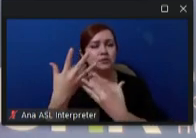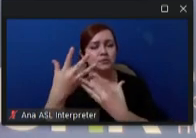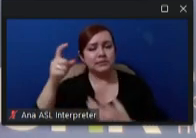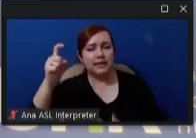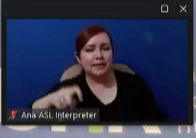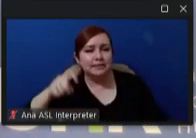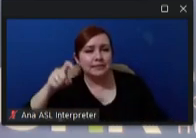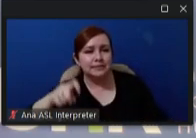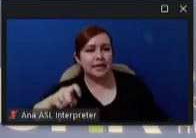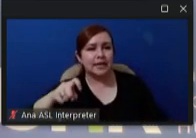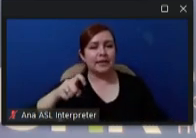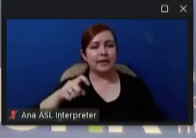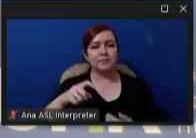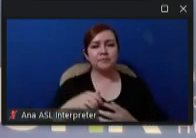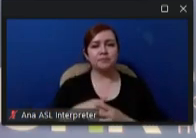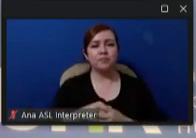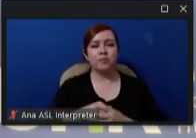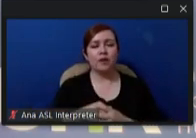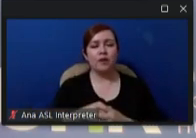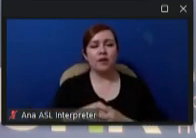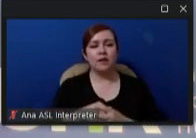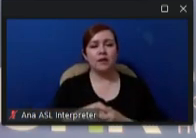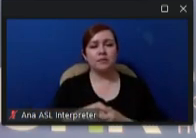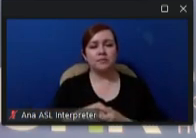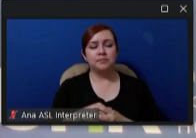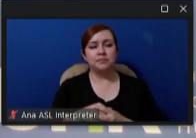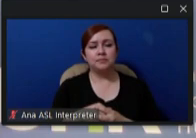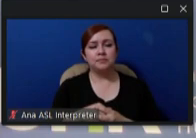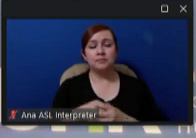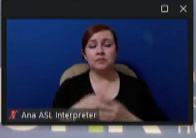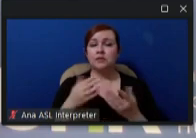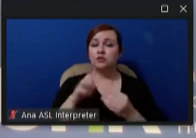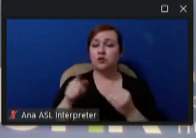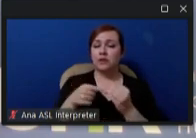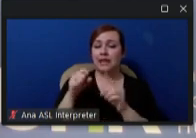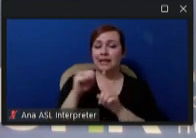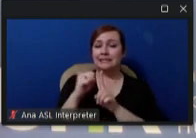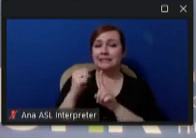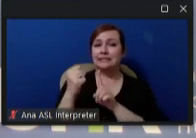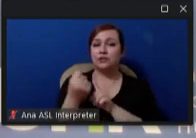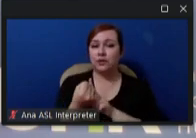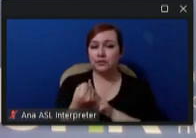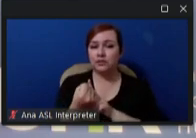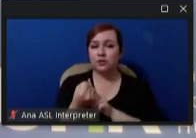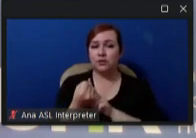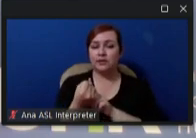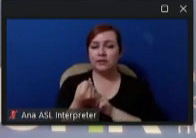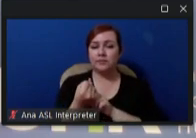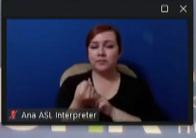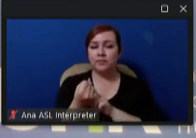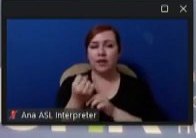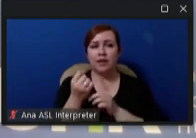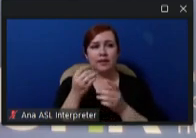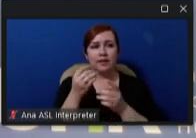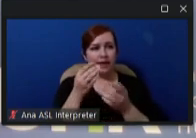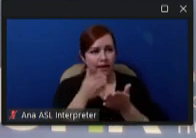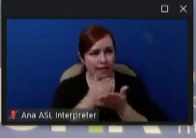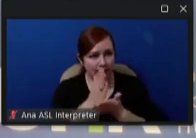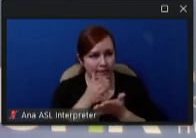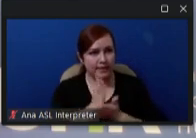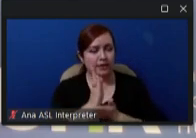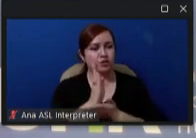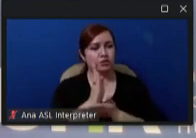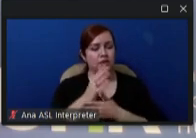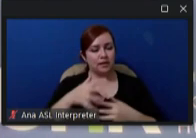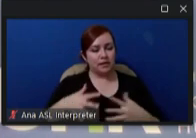tengan a bien, sobre la situación de acceso y ejercicio de los derechos sexuales y